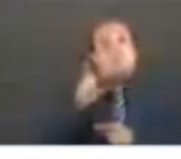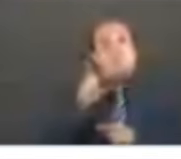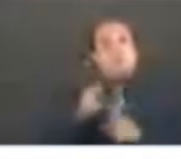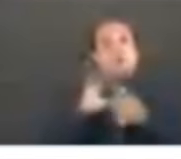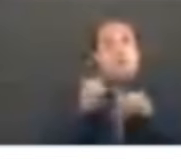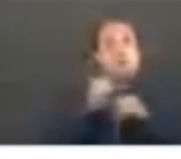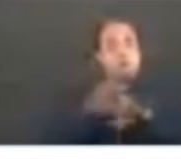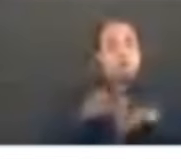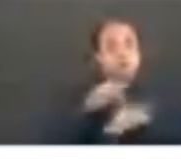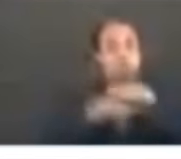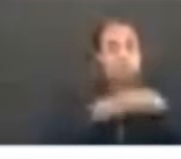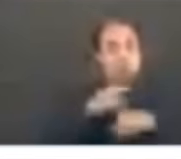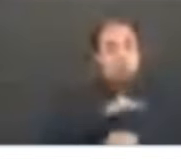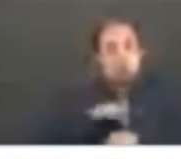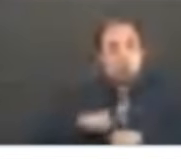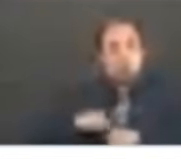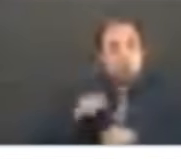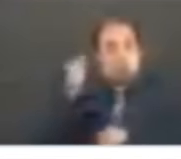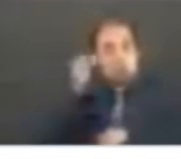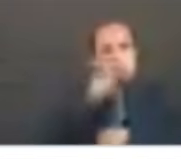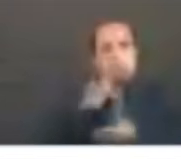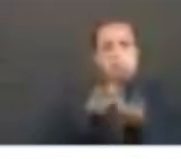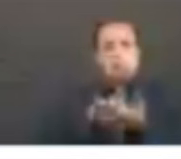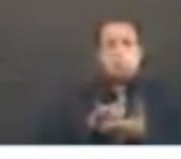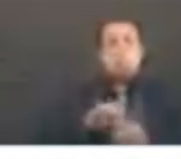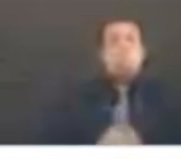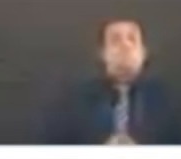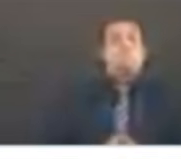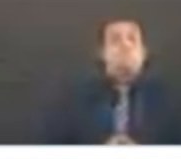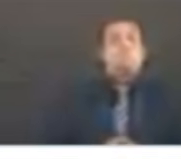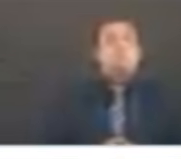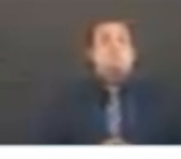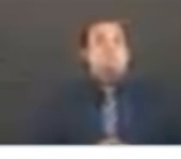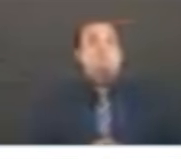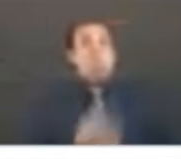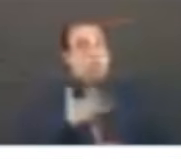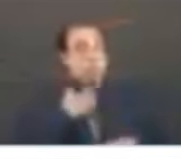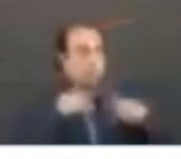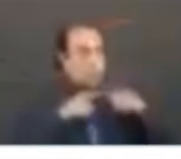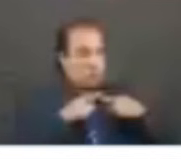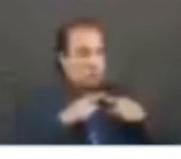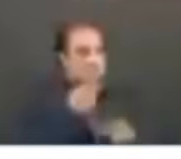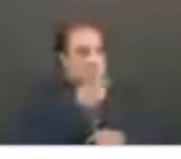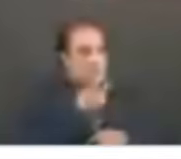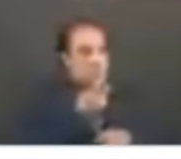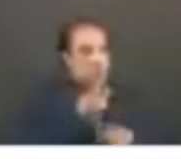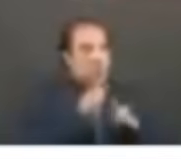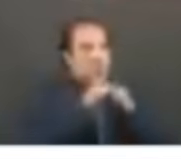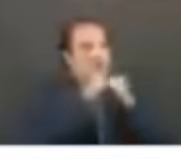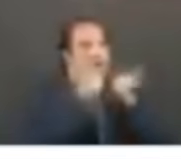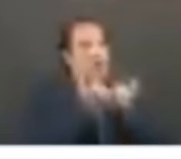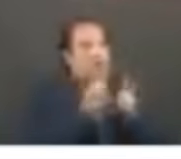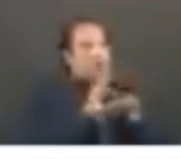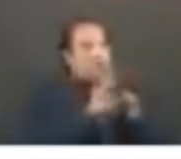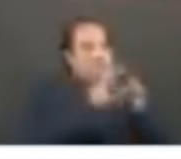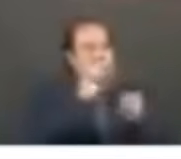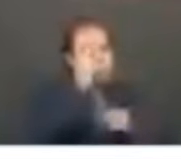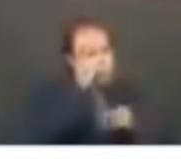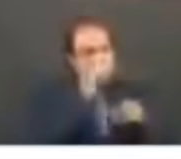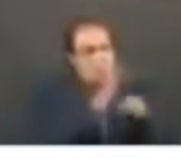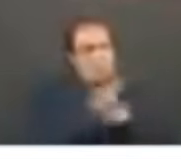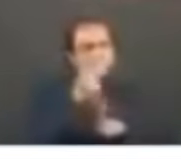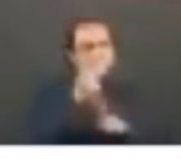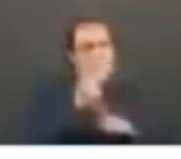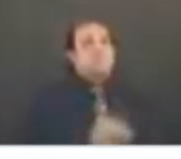siempre, estaremos apoyando en todo lo que se necesite. ¿Han entablado diálogo con esta asociación, Unión, no recuerdo cuál es su